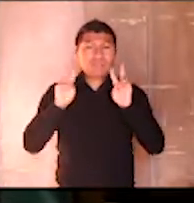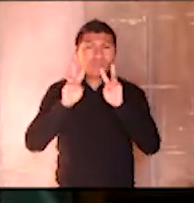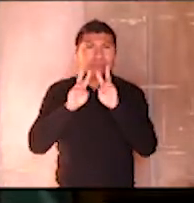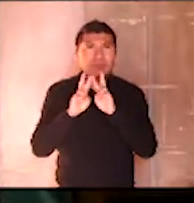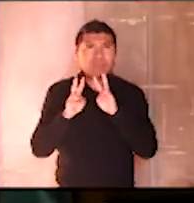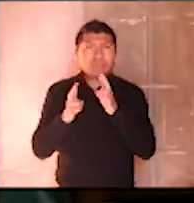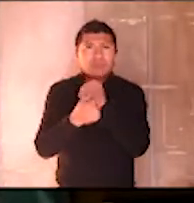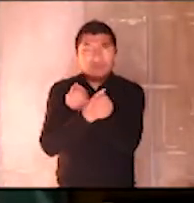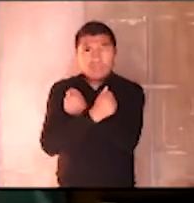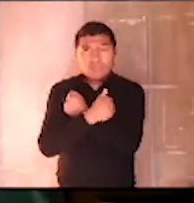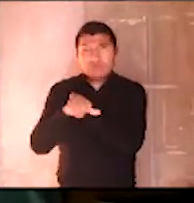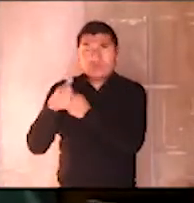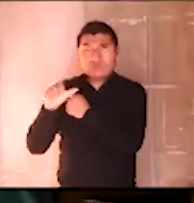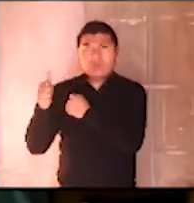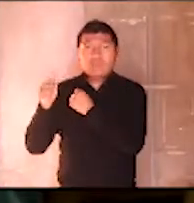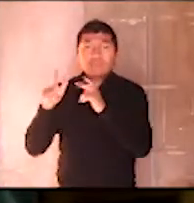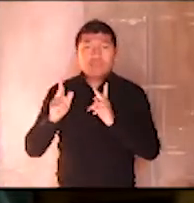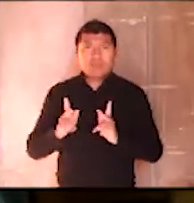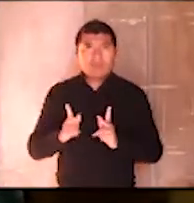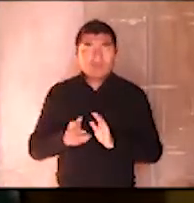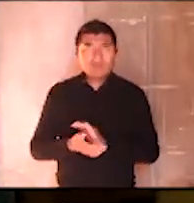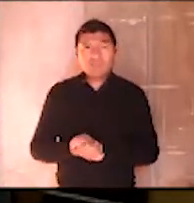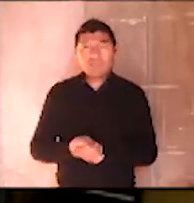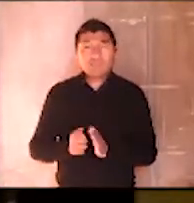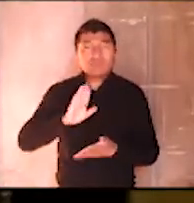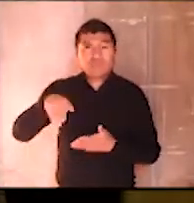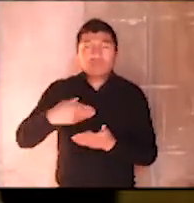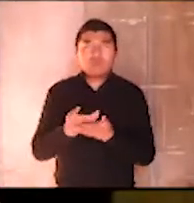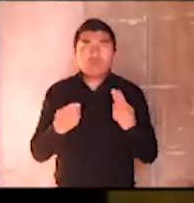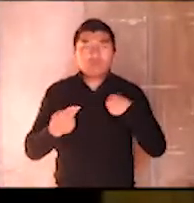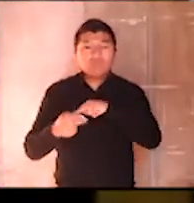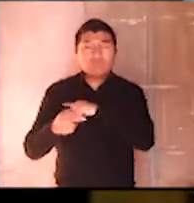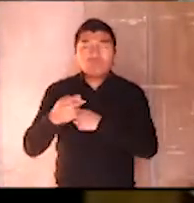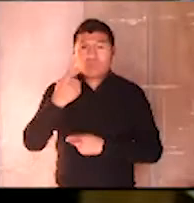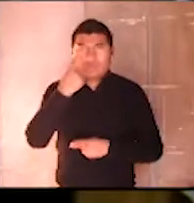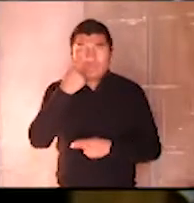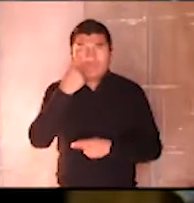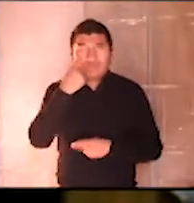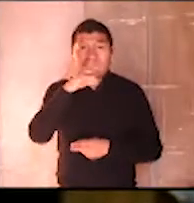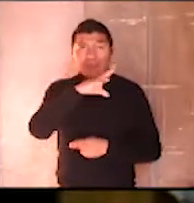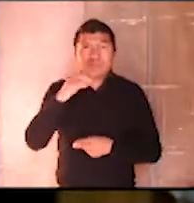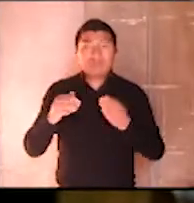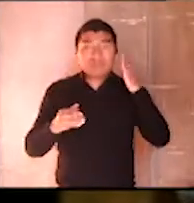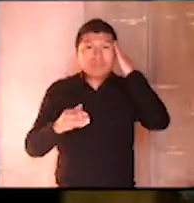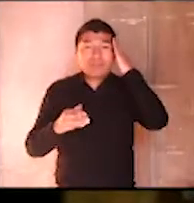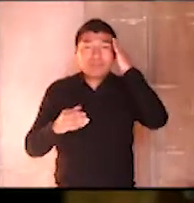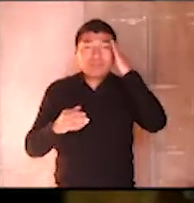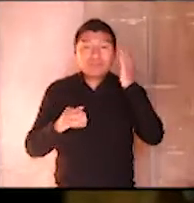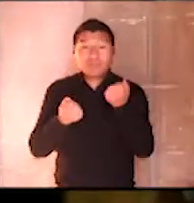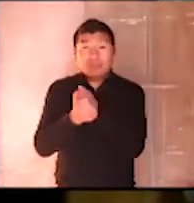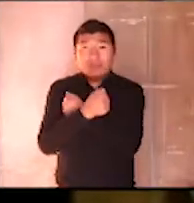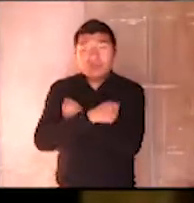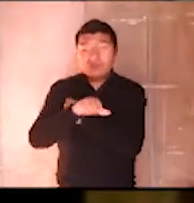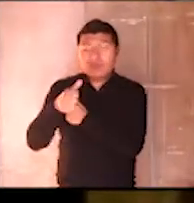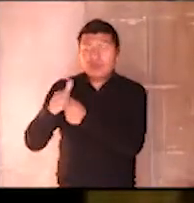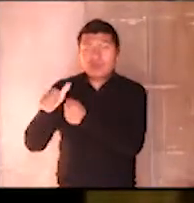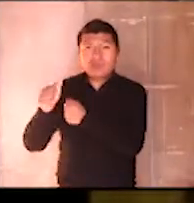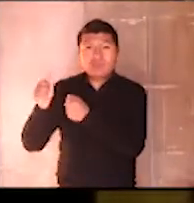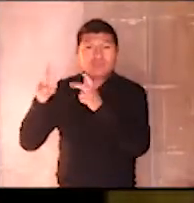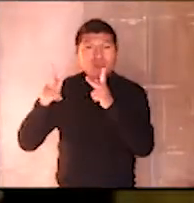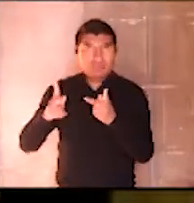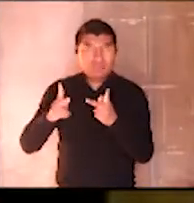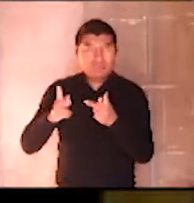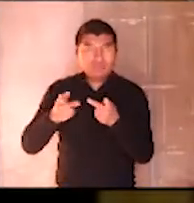del amor al prójimo? Todos nosotros conocemos y sabemos que el amor al prójimo